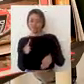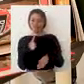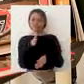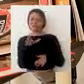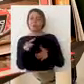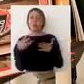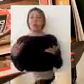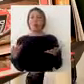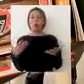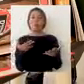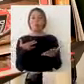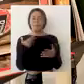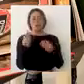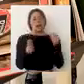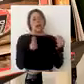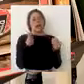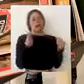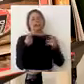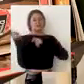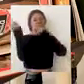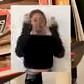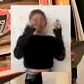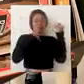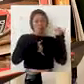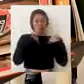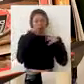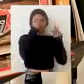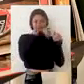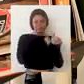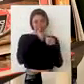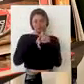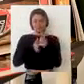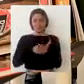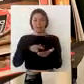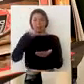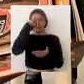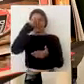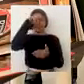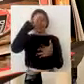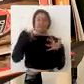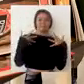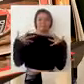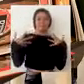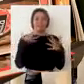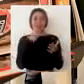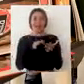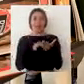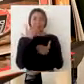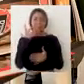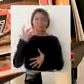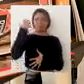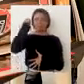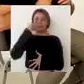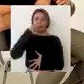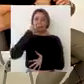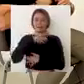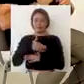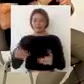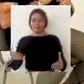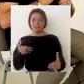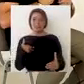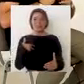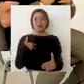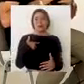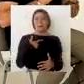¿Qué hace cada jugador? Interpreta el papel de ese personaje, así como cuando éramos niños que jugábamos policías y